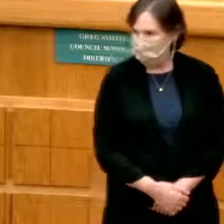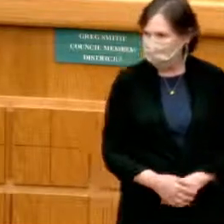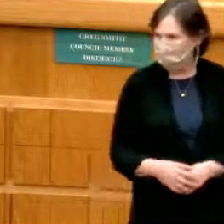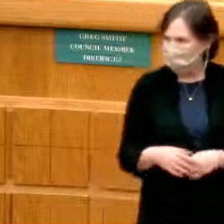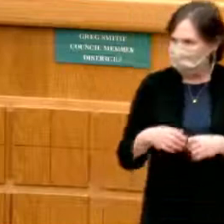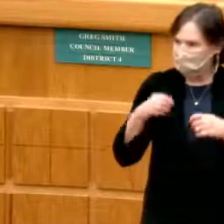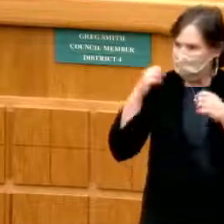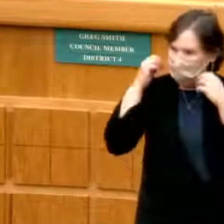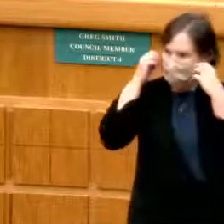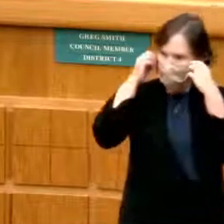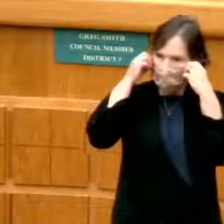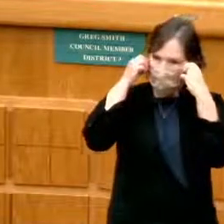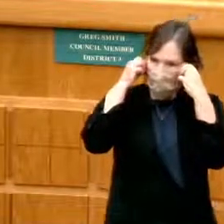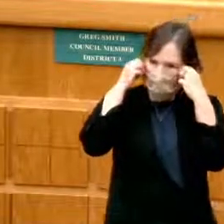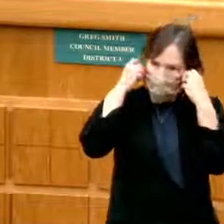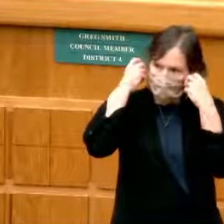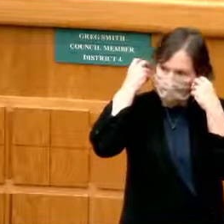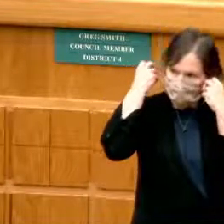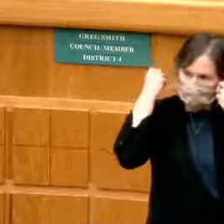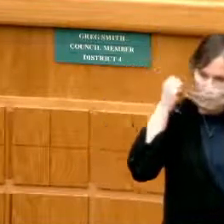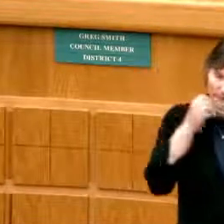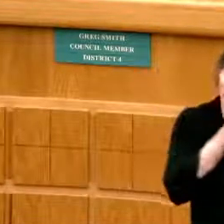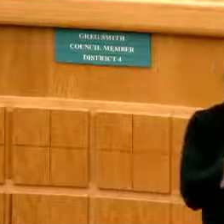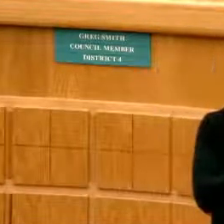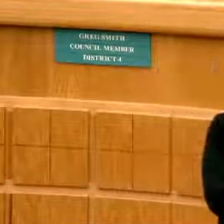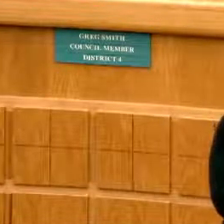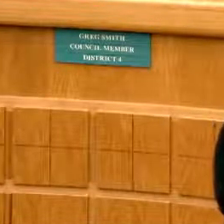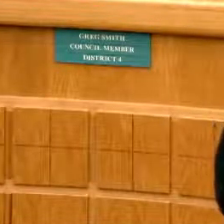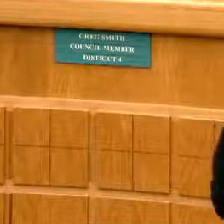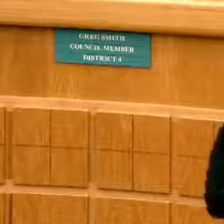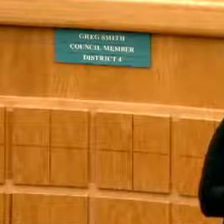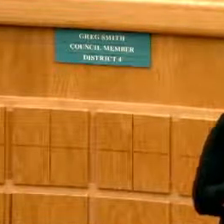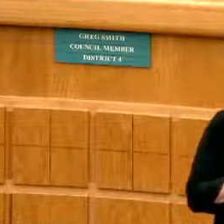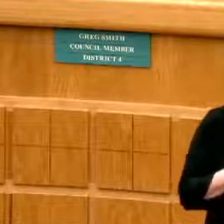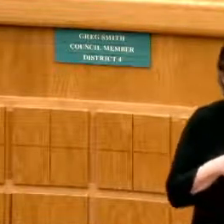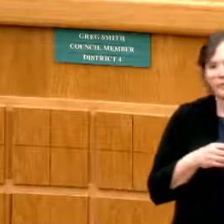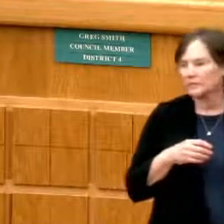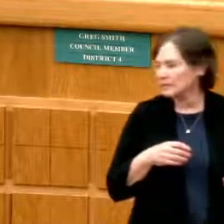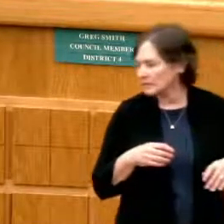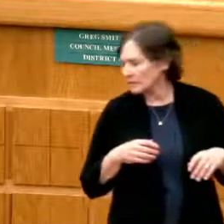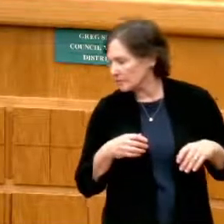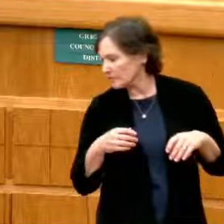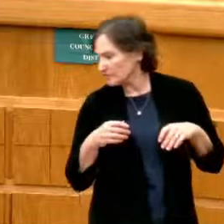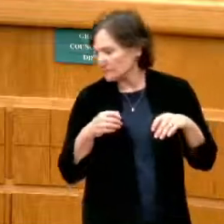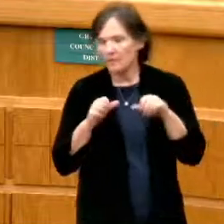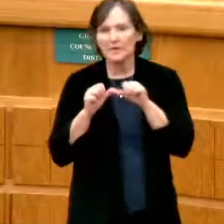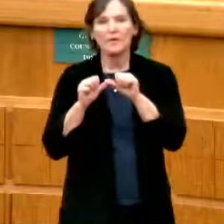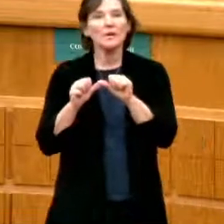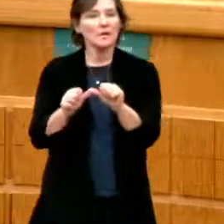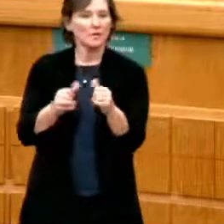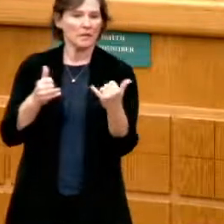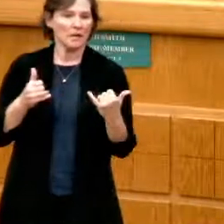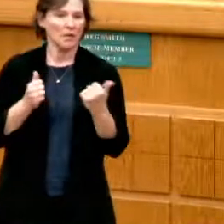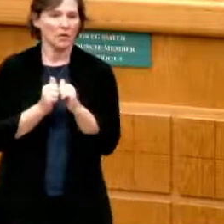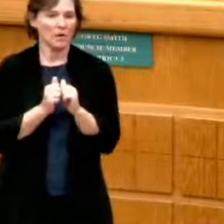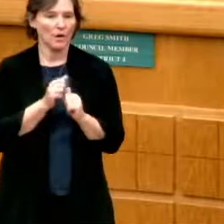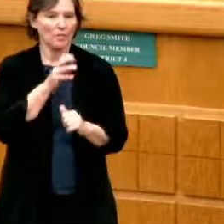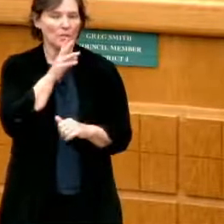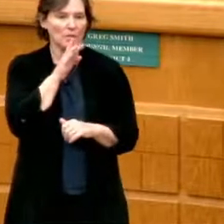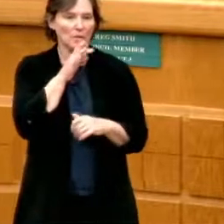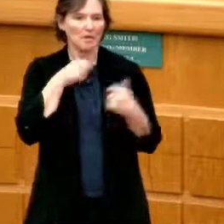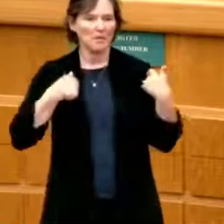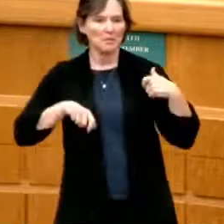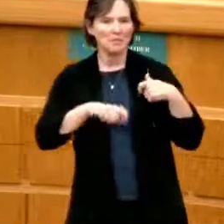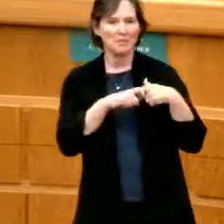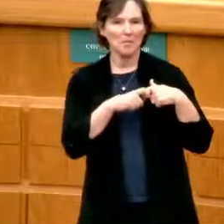megaclínicas desafortunadamente no son para todas las personas. Más información sobre nuestras clínicas la pueden encontrar en nuestro portal de internet a la